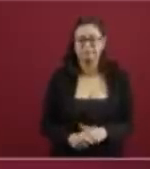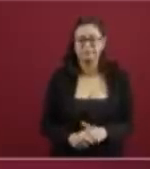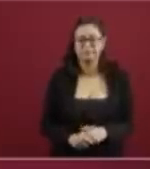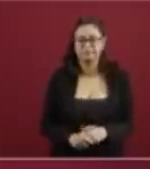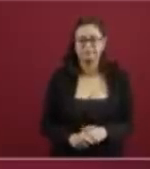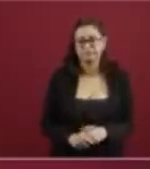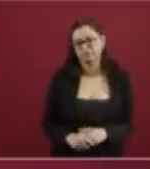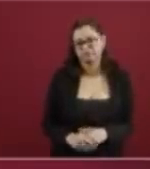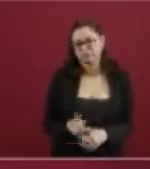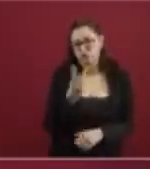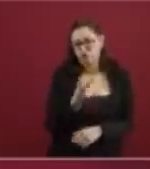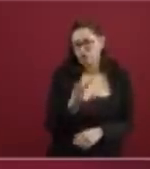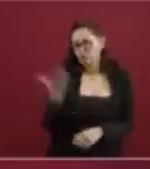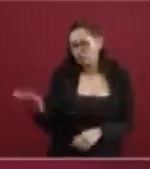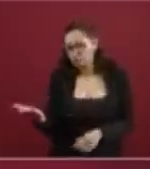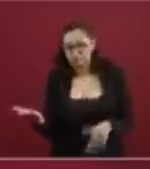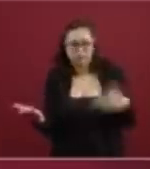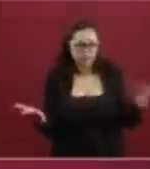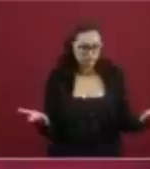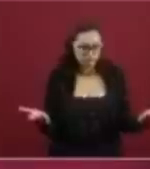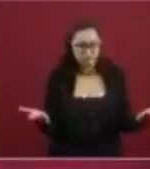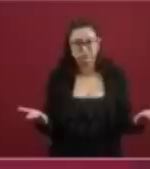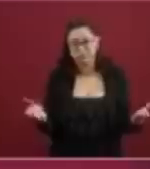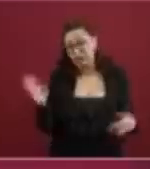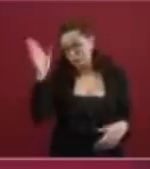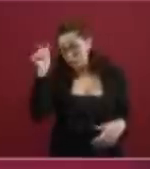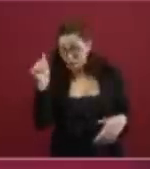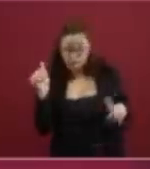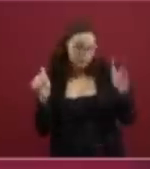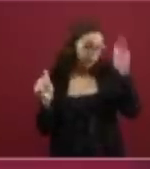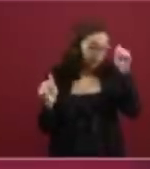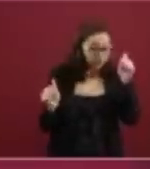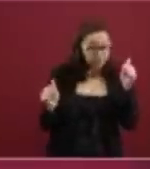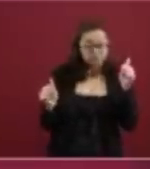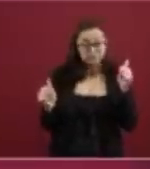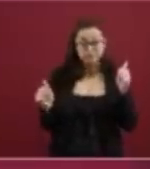las dos partes tienen que